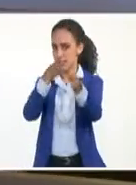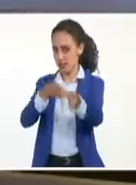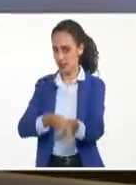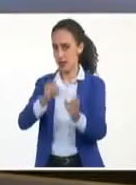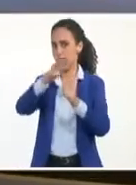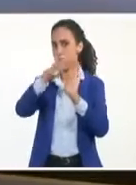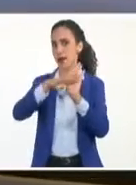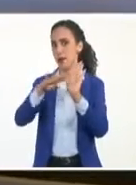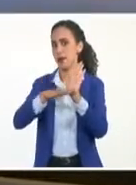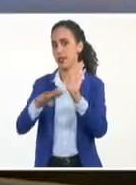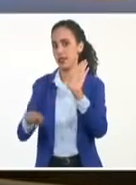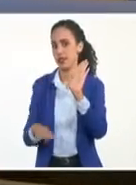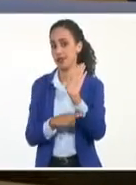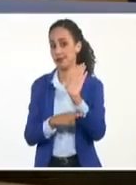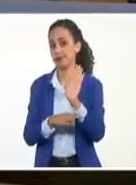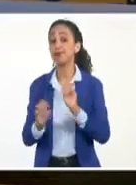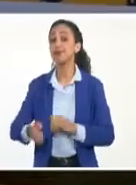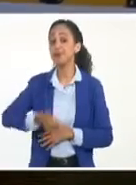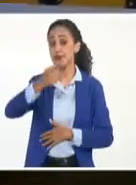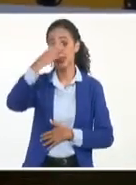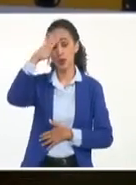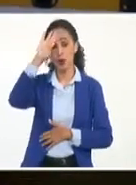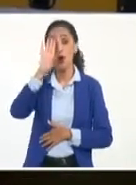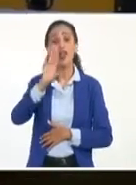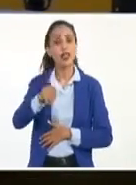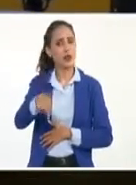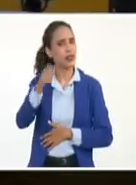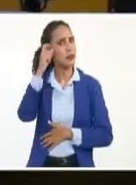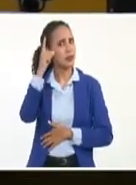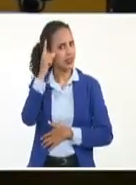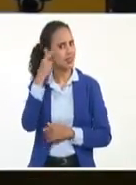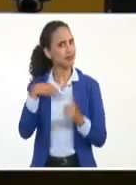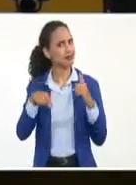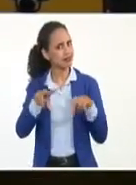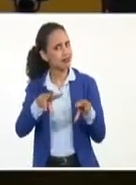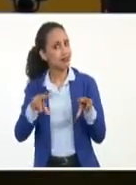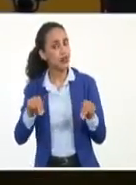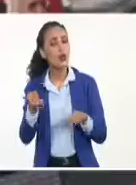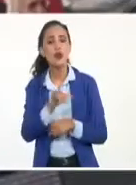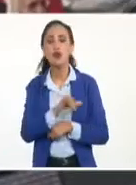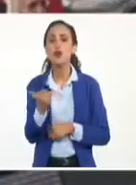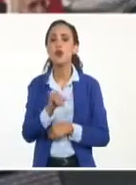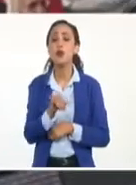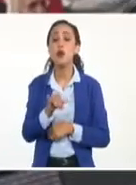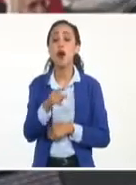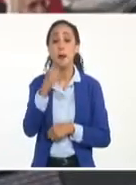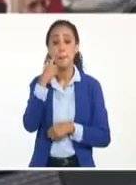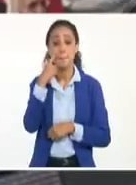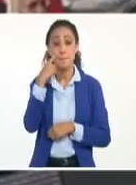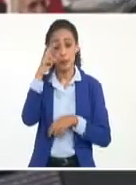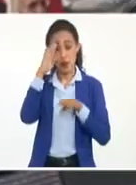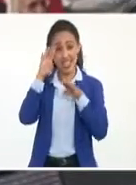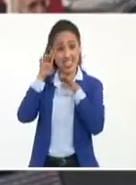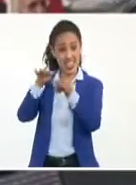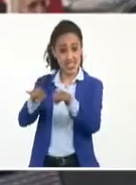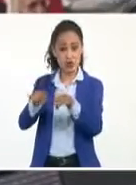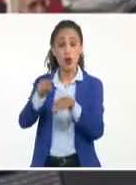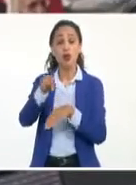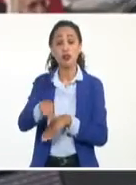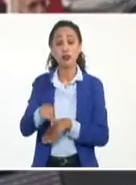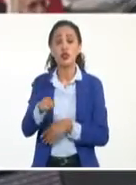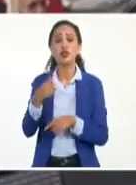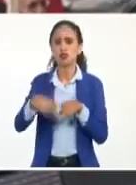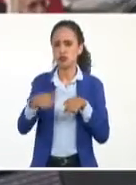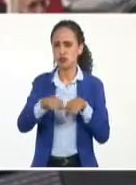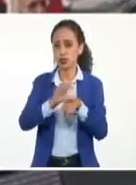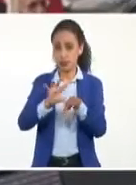aplicamos. El máximo dirigente partidista calificó de experiencia interesante la creación del sistema de gestión de ingreso, una herramienta informática